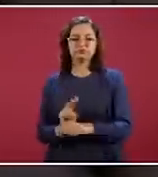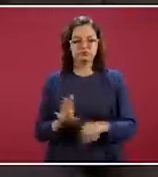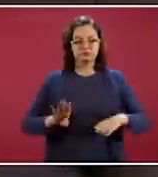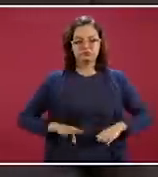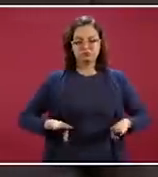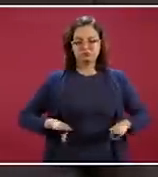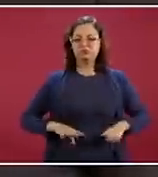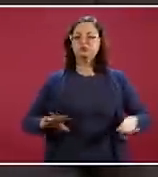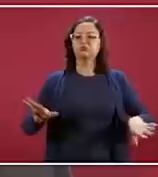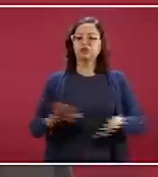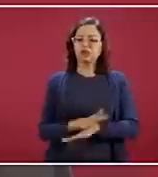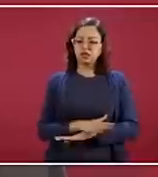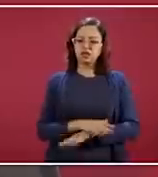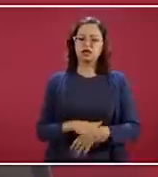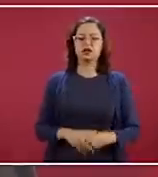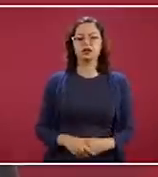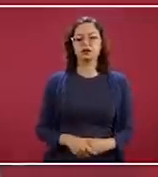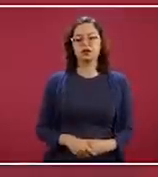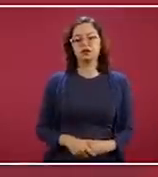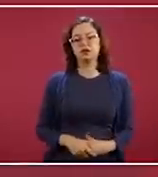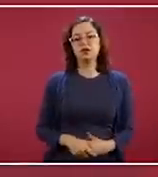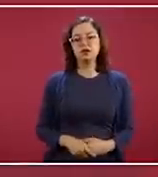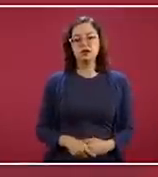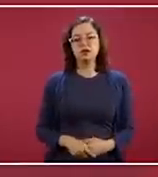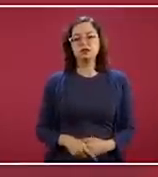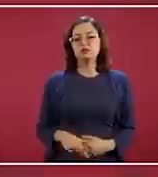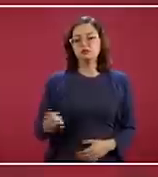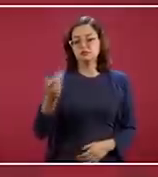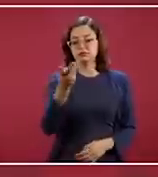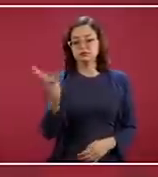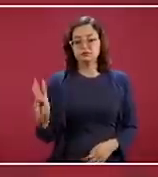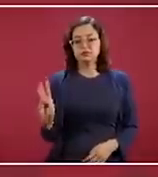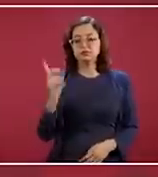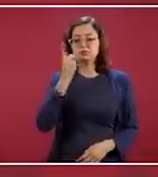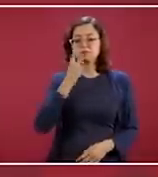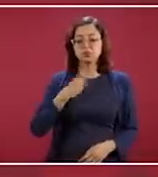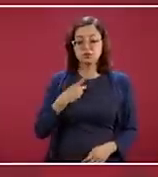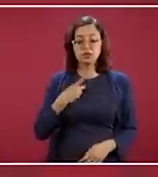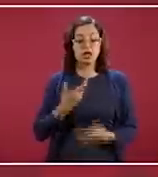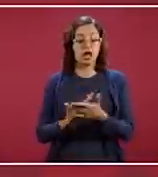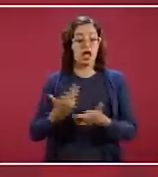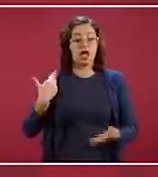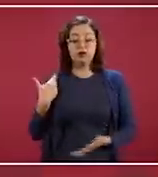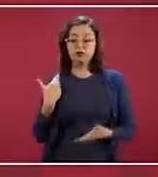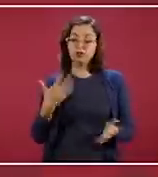hablaban de cómo estaba establecida la extorsión